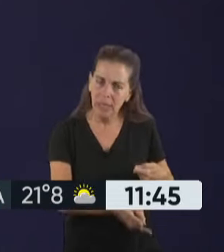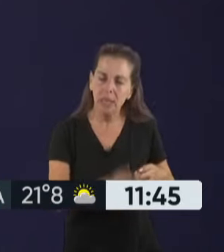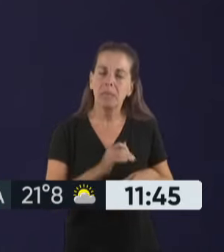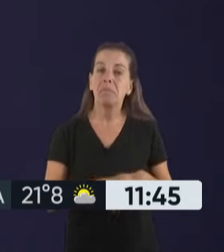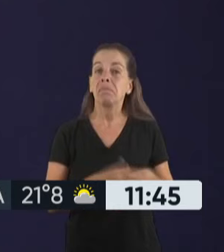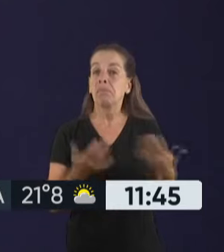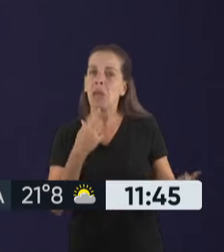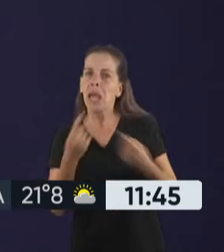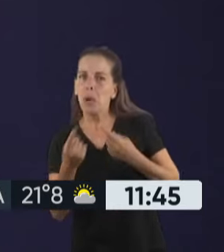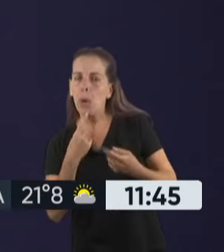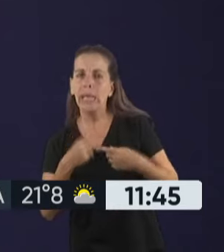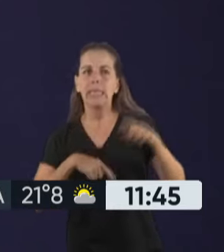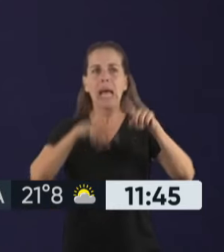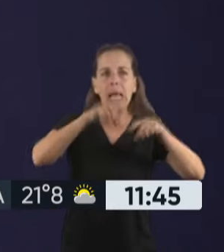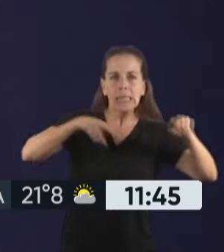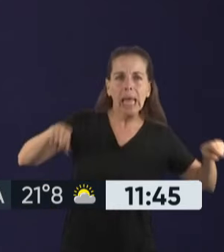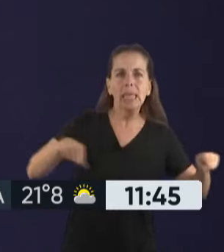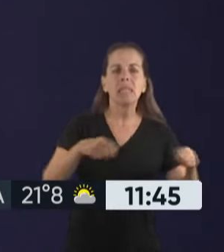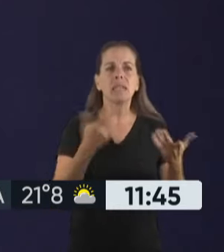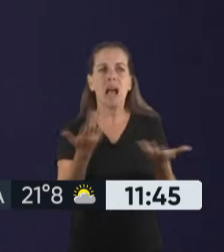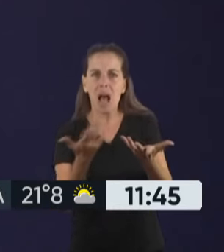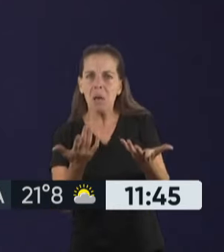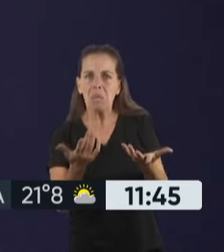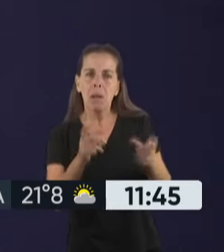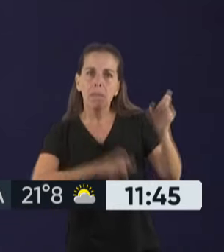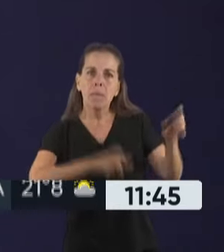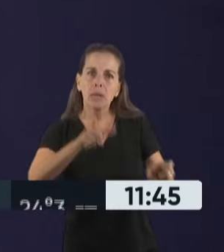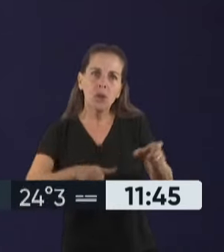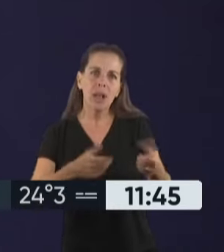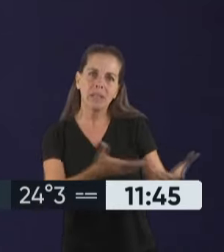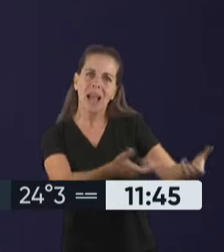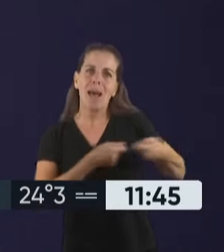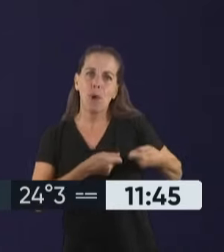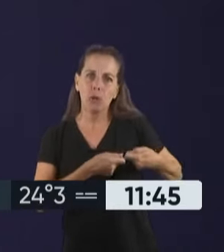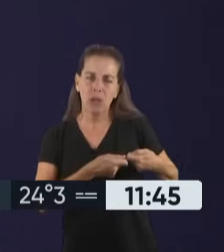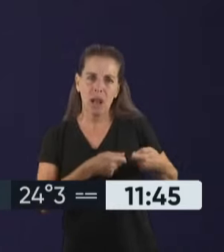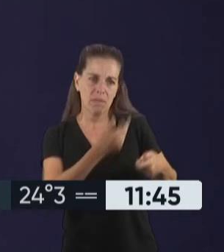las encuestas de opinión que son públicas y